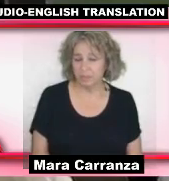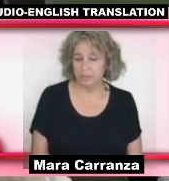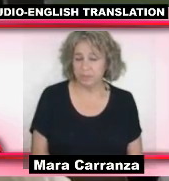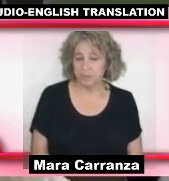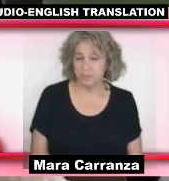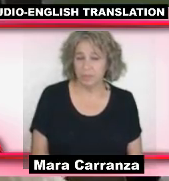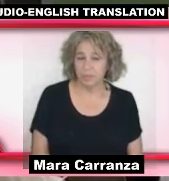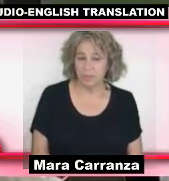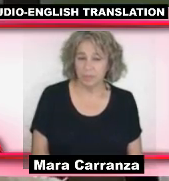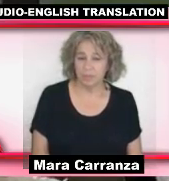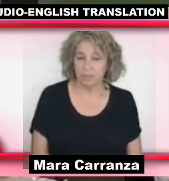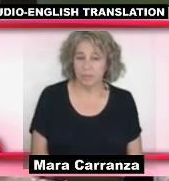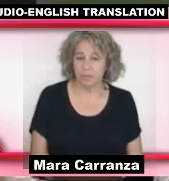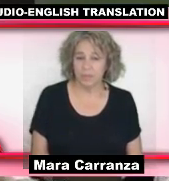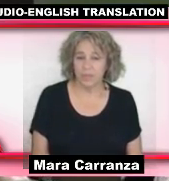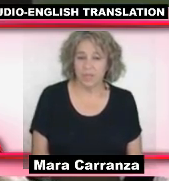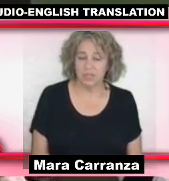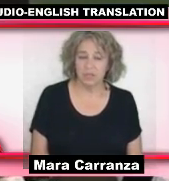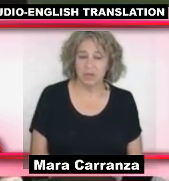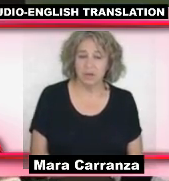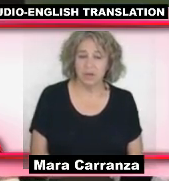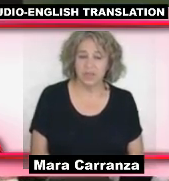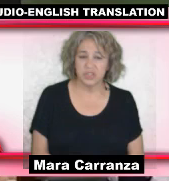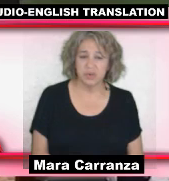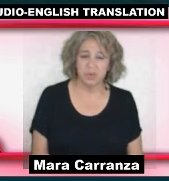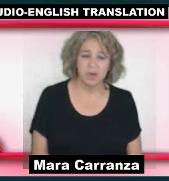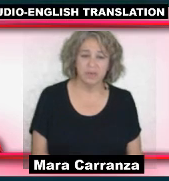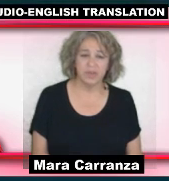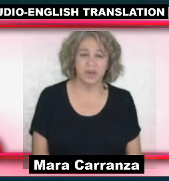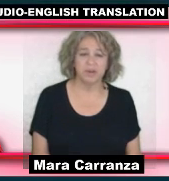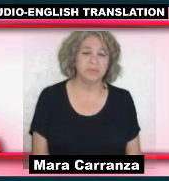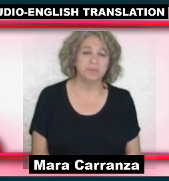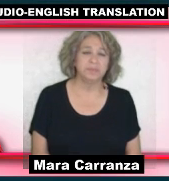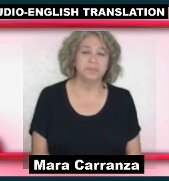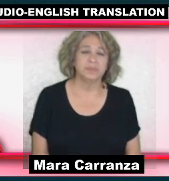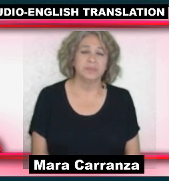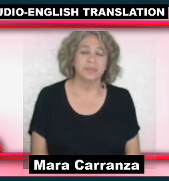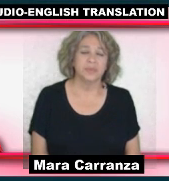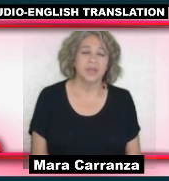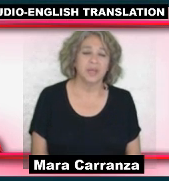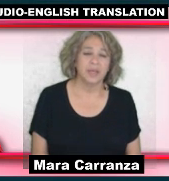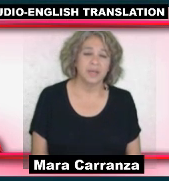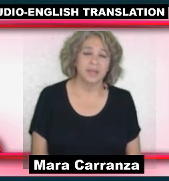Bueno, vamos a ir a con usted. Okay, sure, we'll go over there.